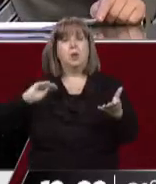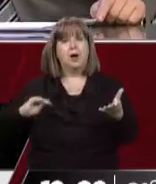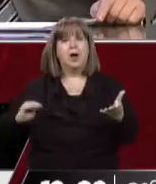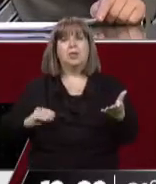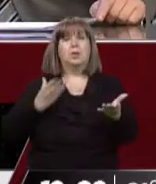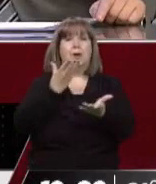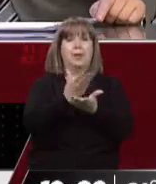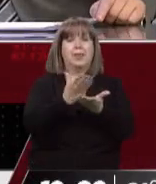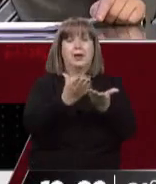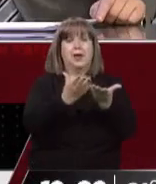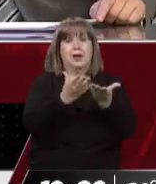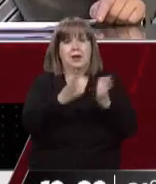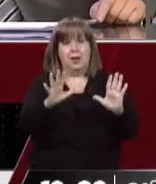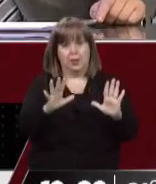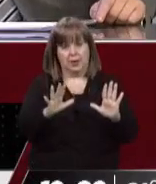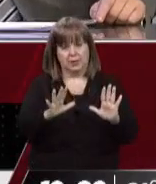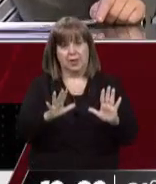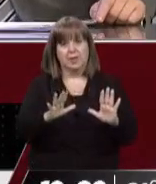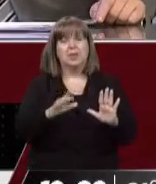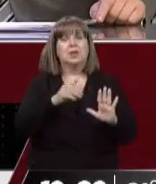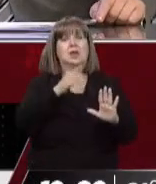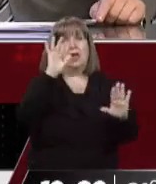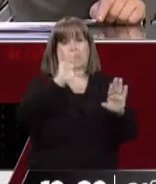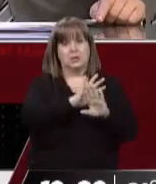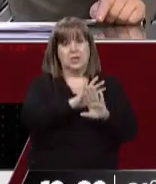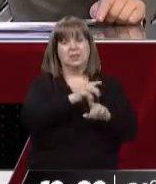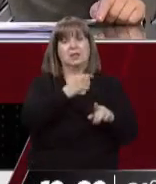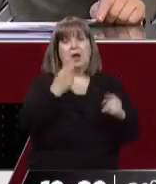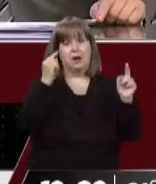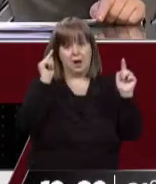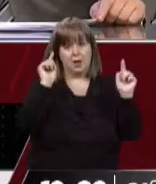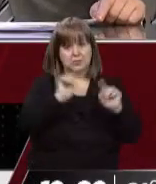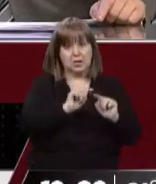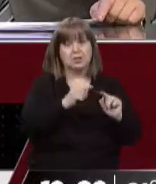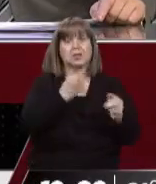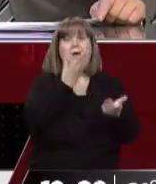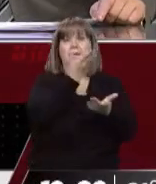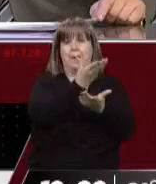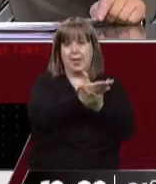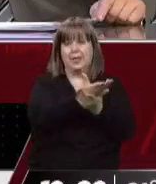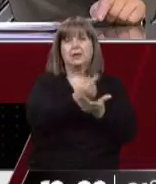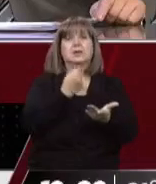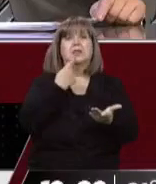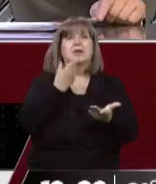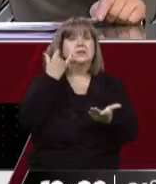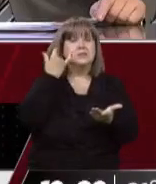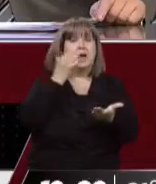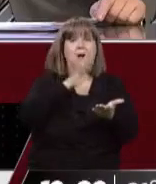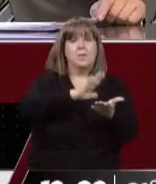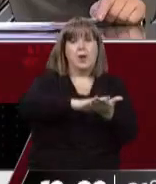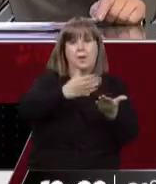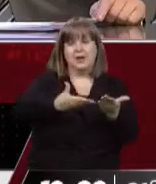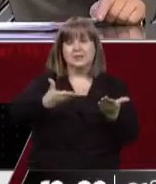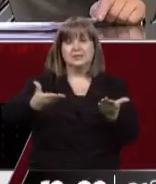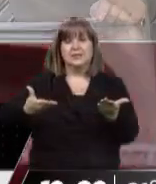este momento y van a aclamar su inocencia, y es por eso que van a llevar adelante una serie de pruebas que al menos sostiene la